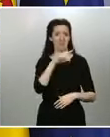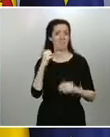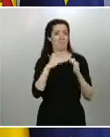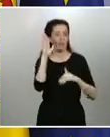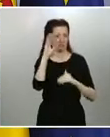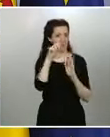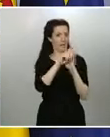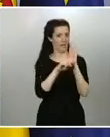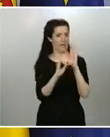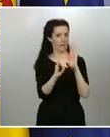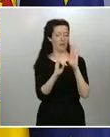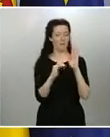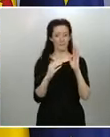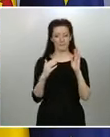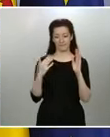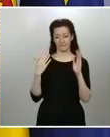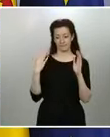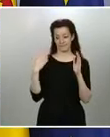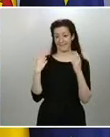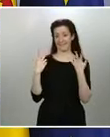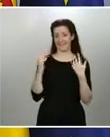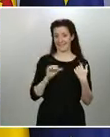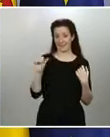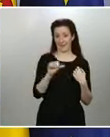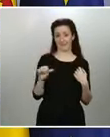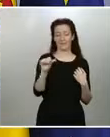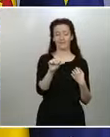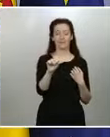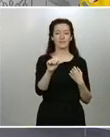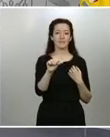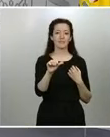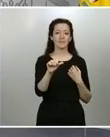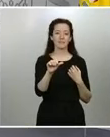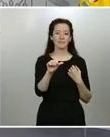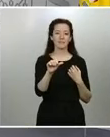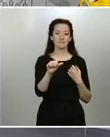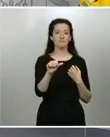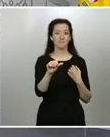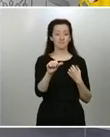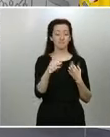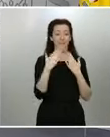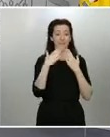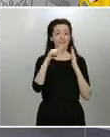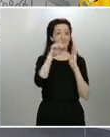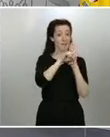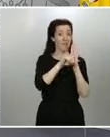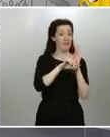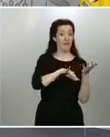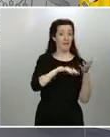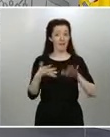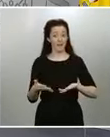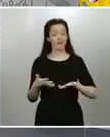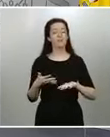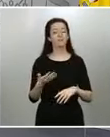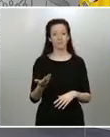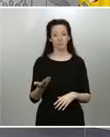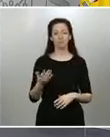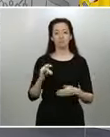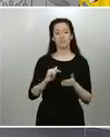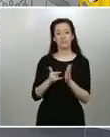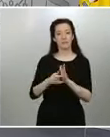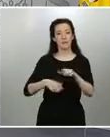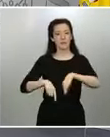semanas de estado de alarma hemos conseguido la redefinición de un sistema de transporte muy restringido y